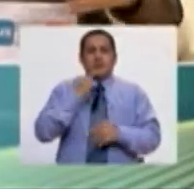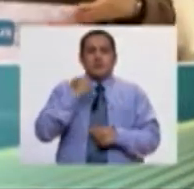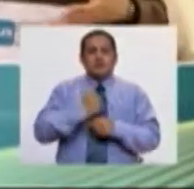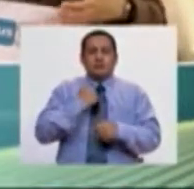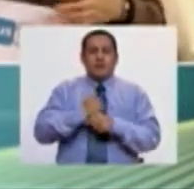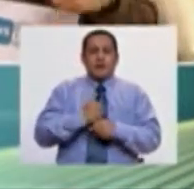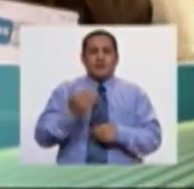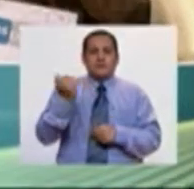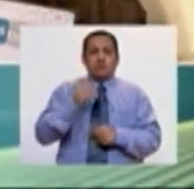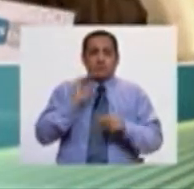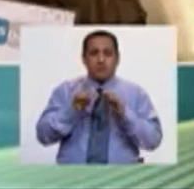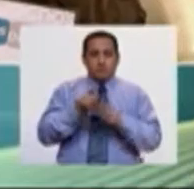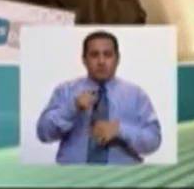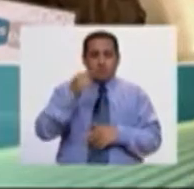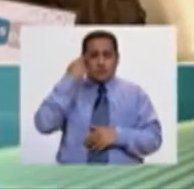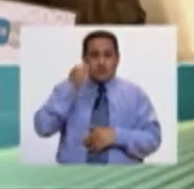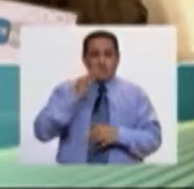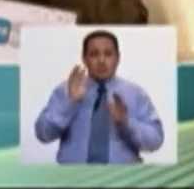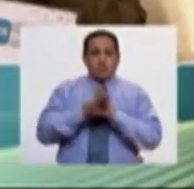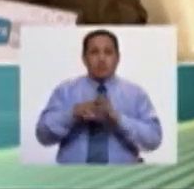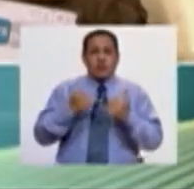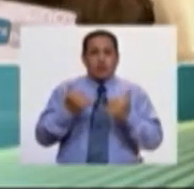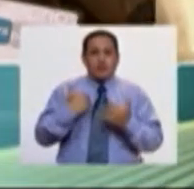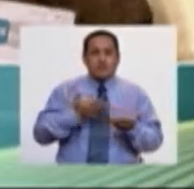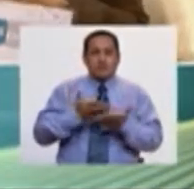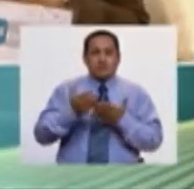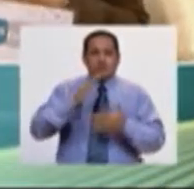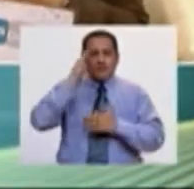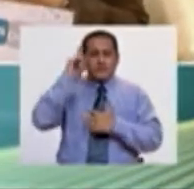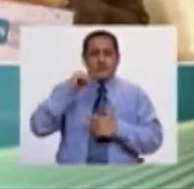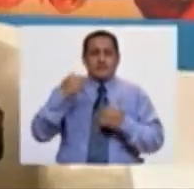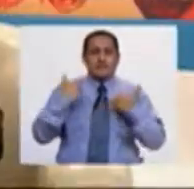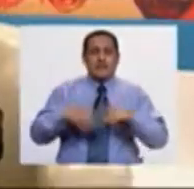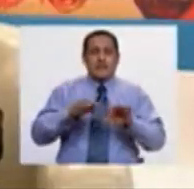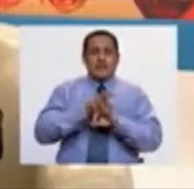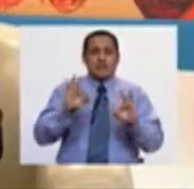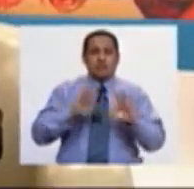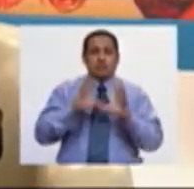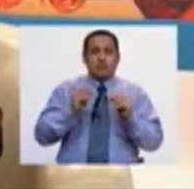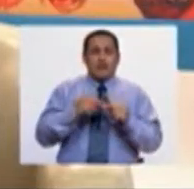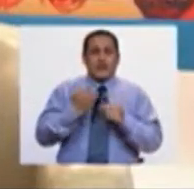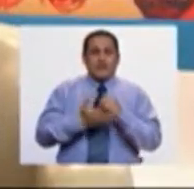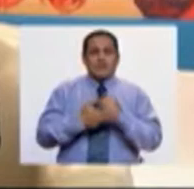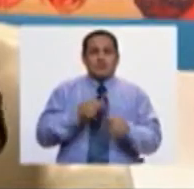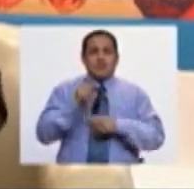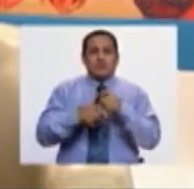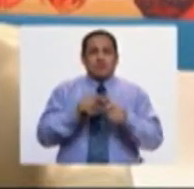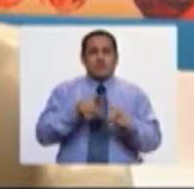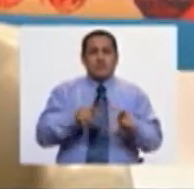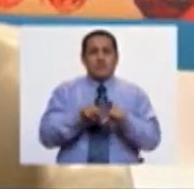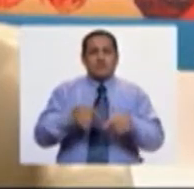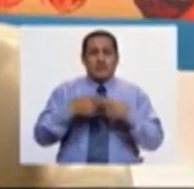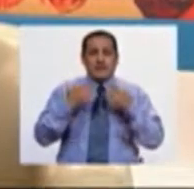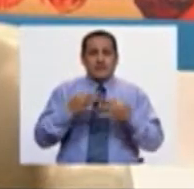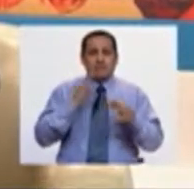derechos laborales y tal. ¿Cree que ahora mismo el servicio militar cuenta con todas las garantías para estas personas, por lo menos